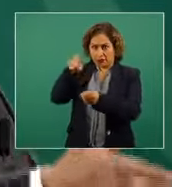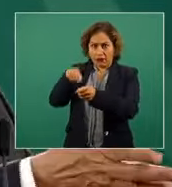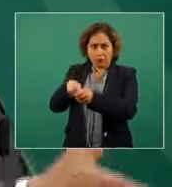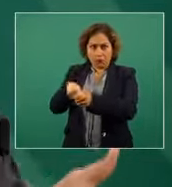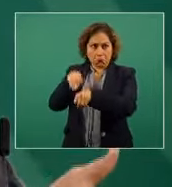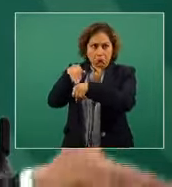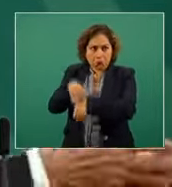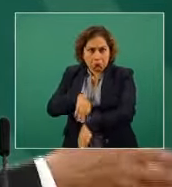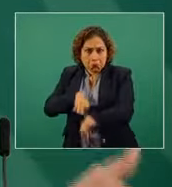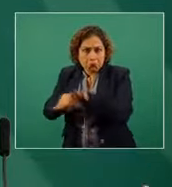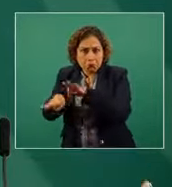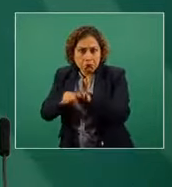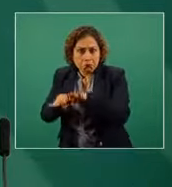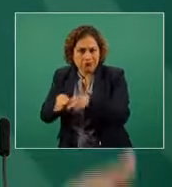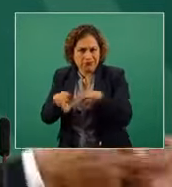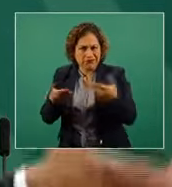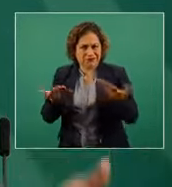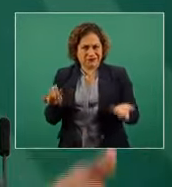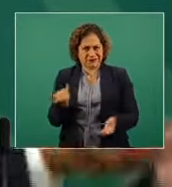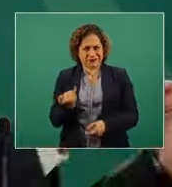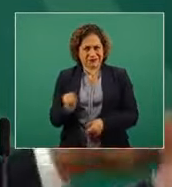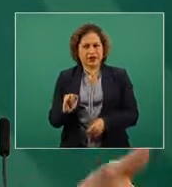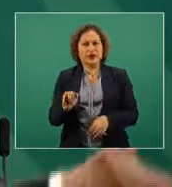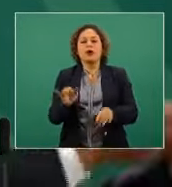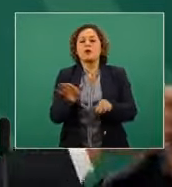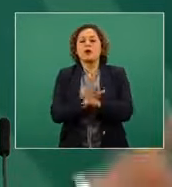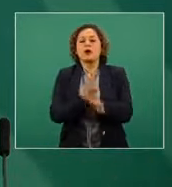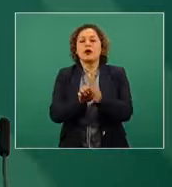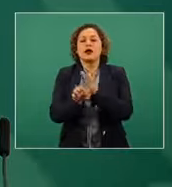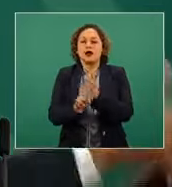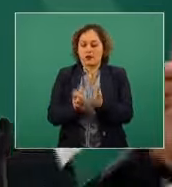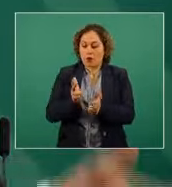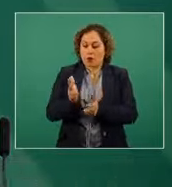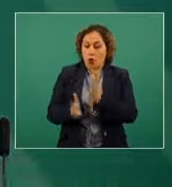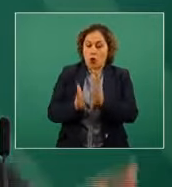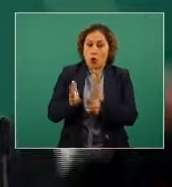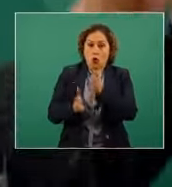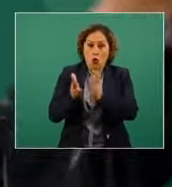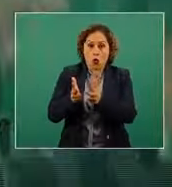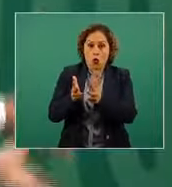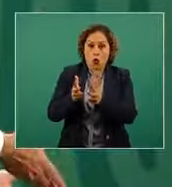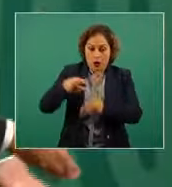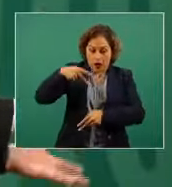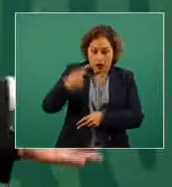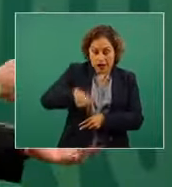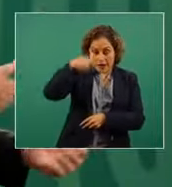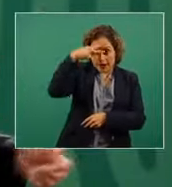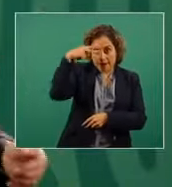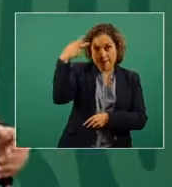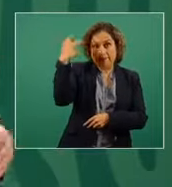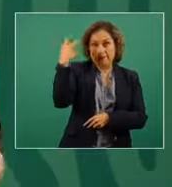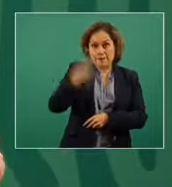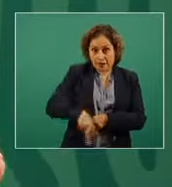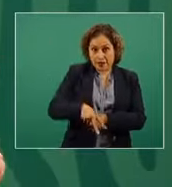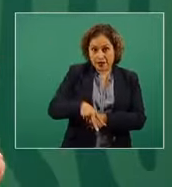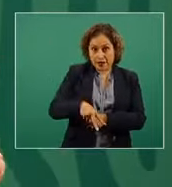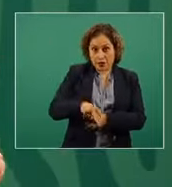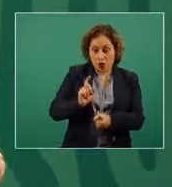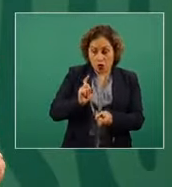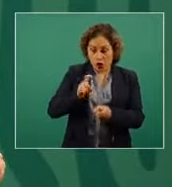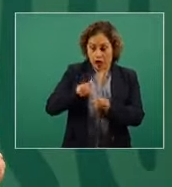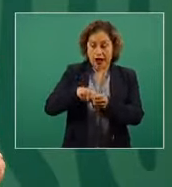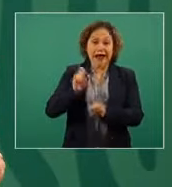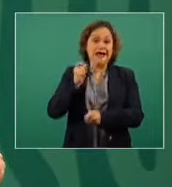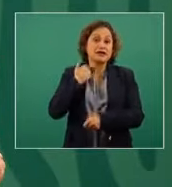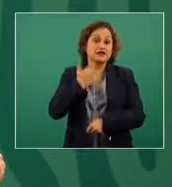empresa ferrocarrilera extranjera que recibió los ferrocarriles nacionales, contrató a otro expresidente de México como su